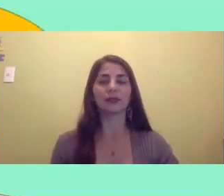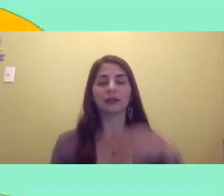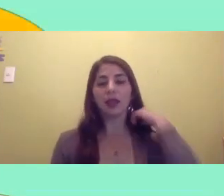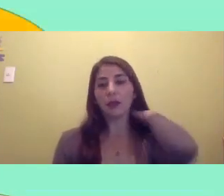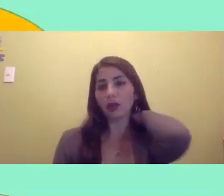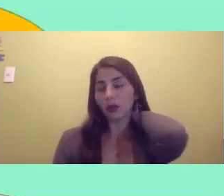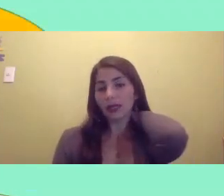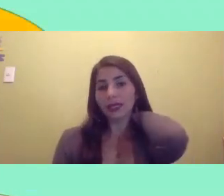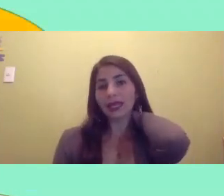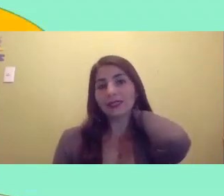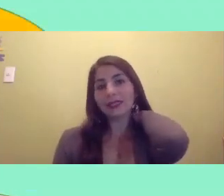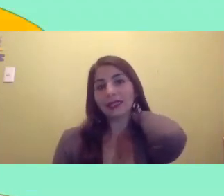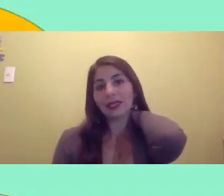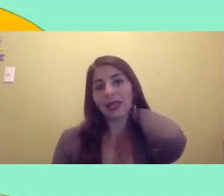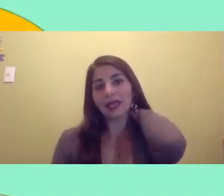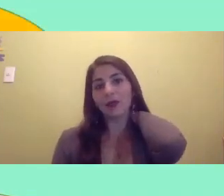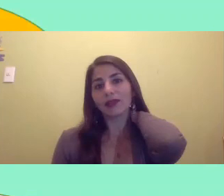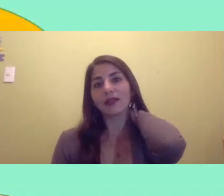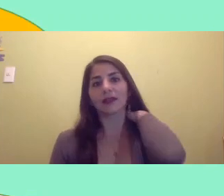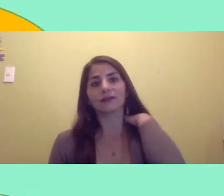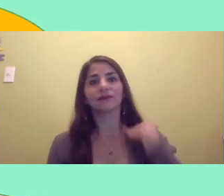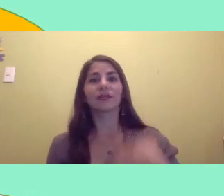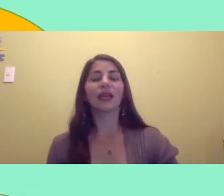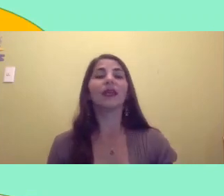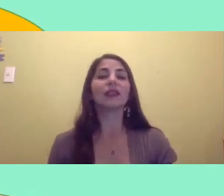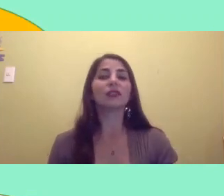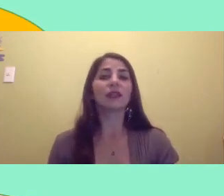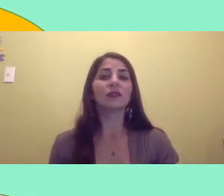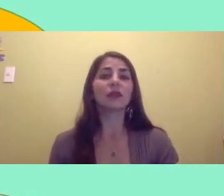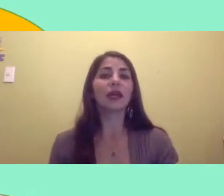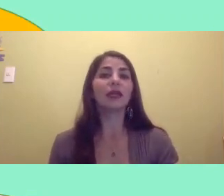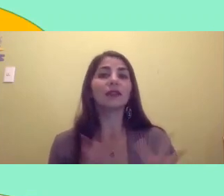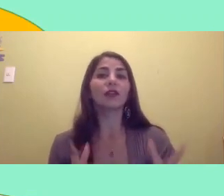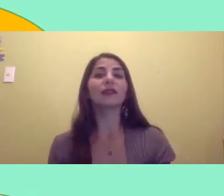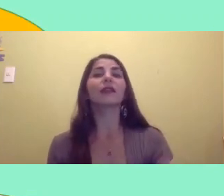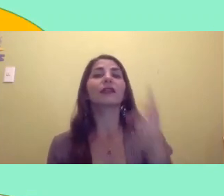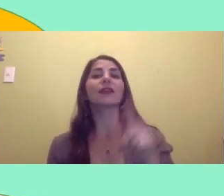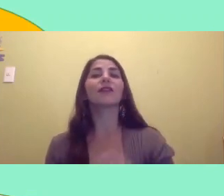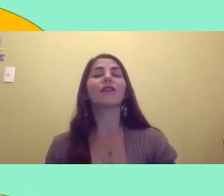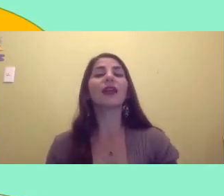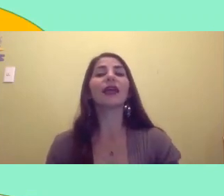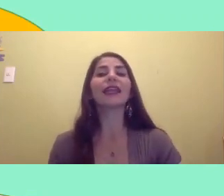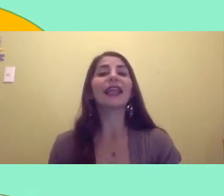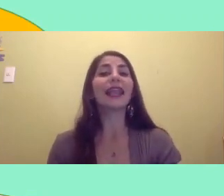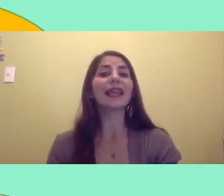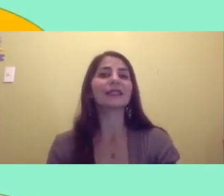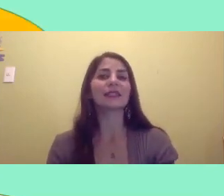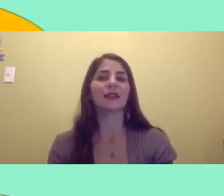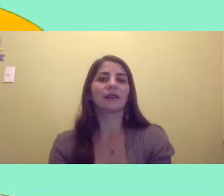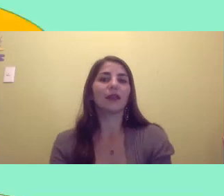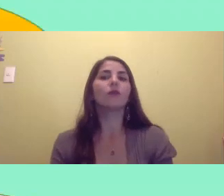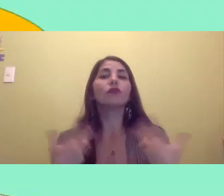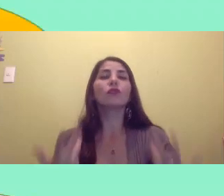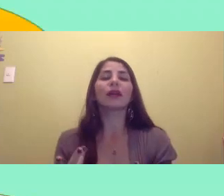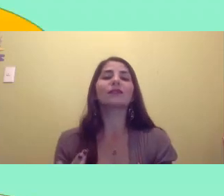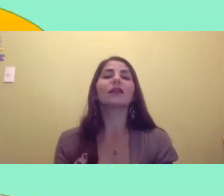nuestras clases. Bueno, ¿qué es la lengua de señas? ¿Ya? Esa es una interrogante que se abrevia en